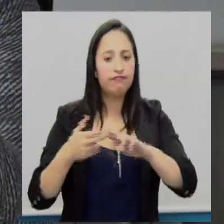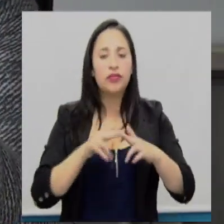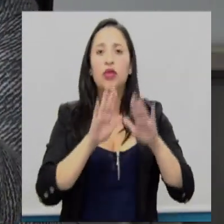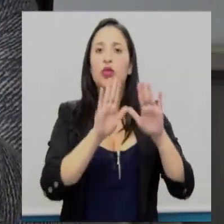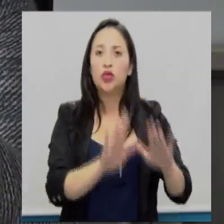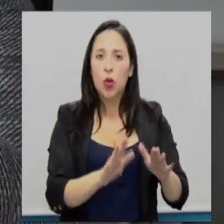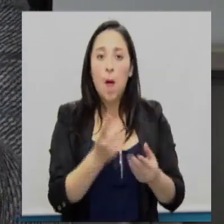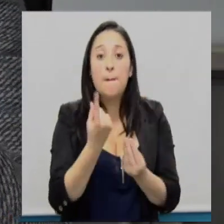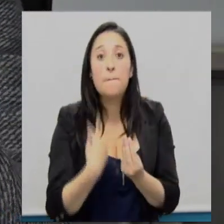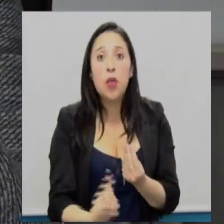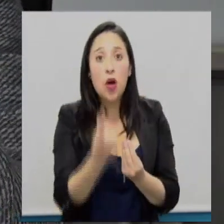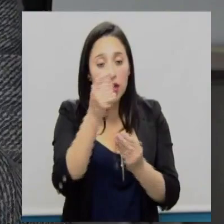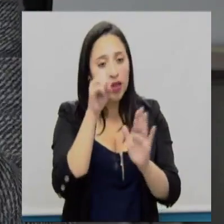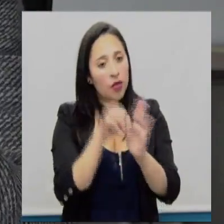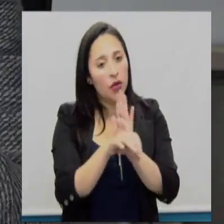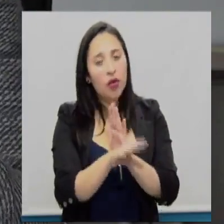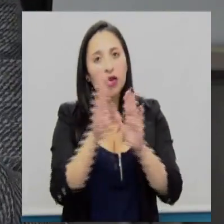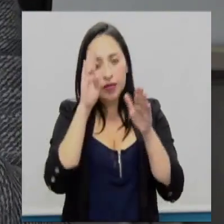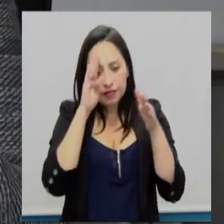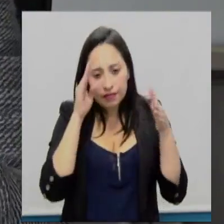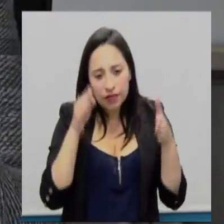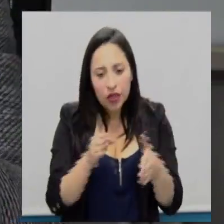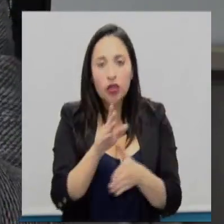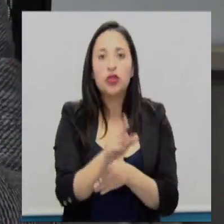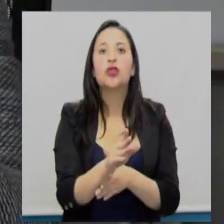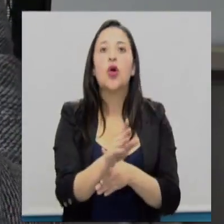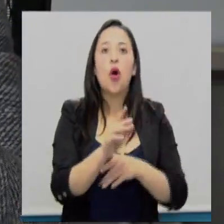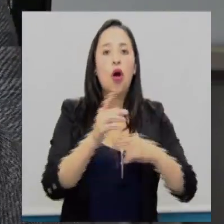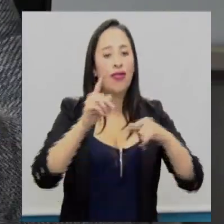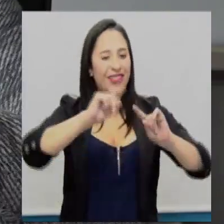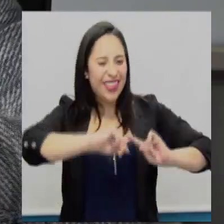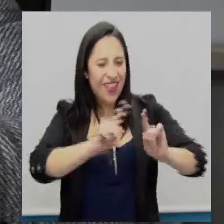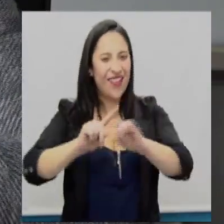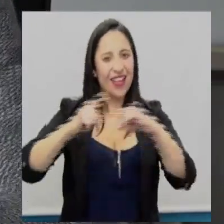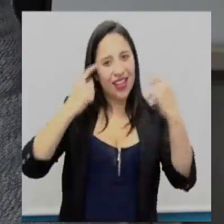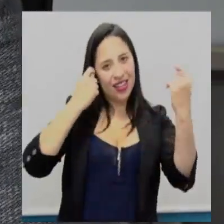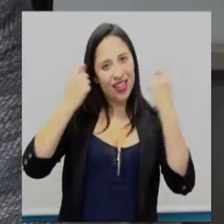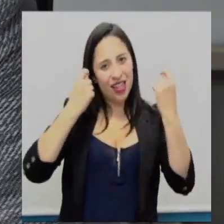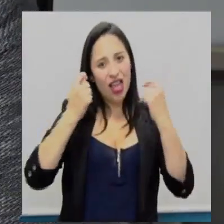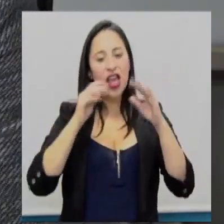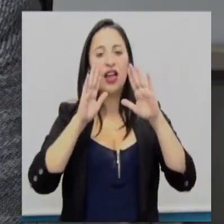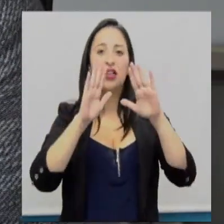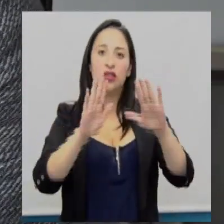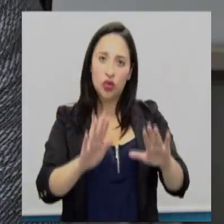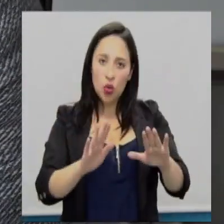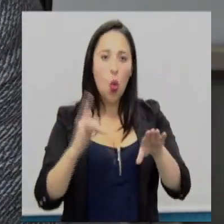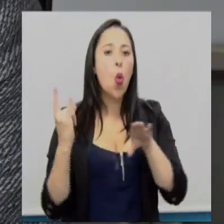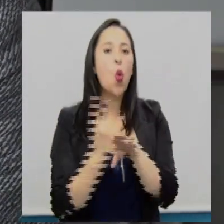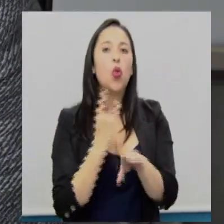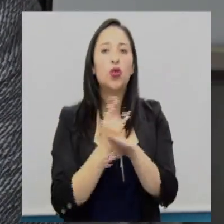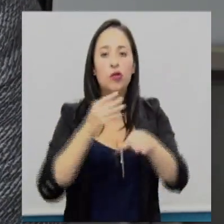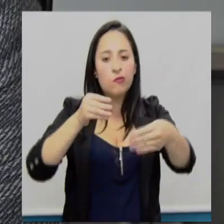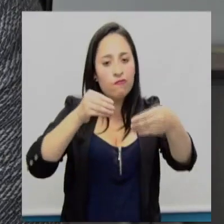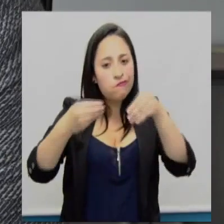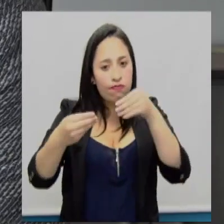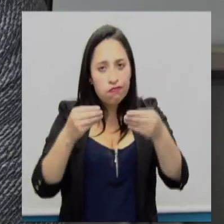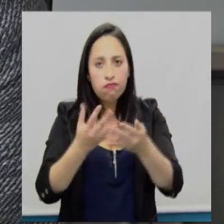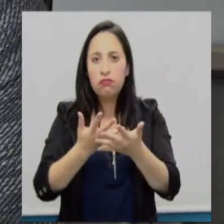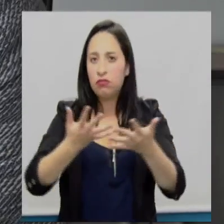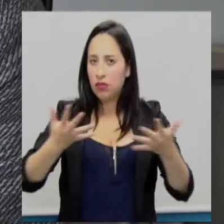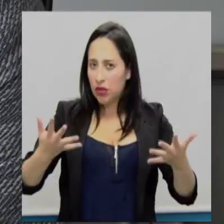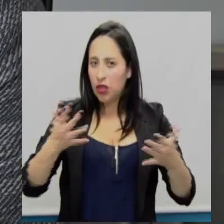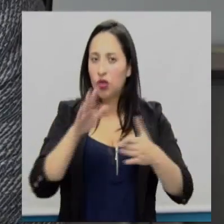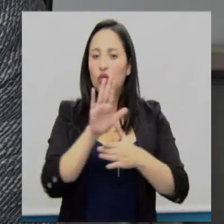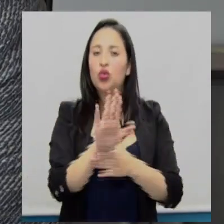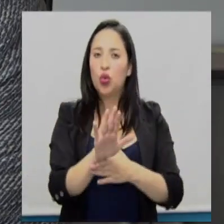atada específicamente a una política pública que vaya encaminada a generar otras estrategias que ayuden a desestimular como tal el consumo